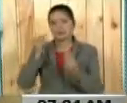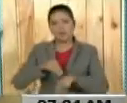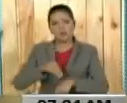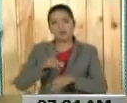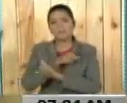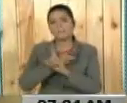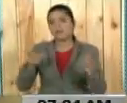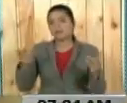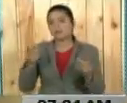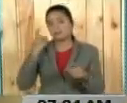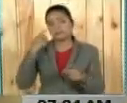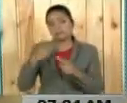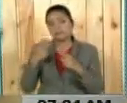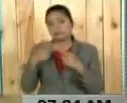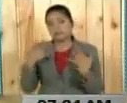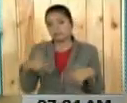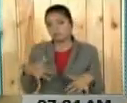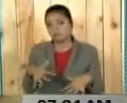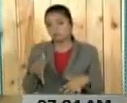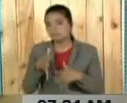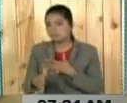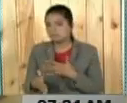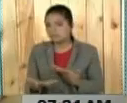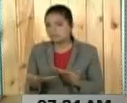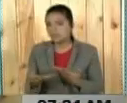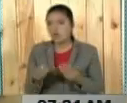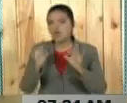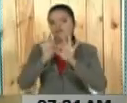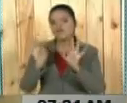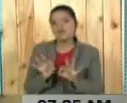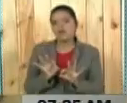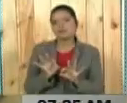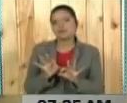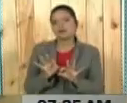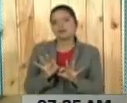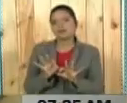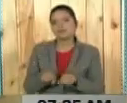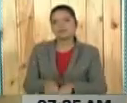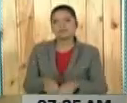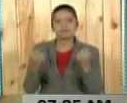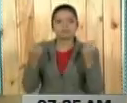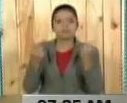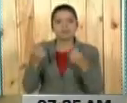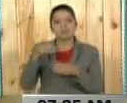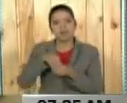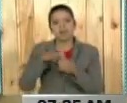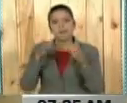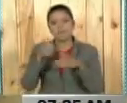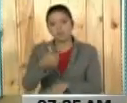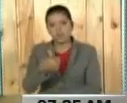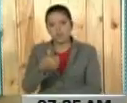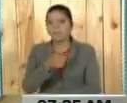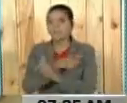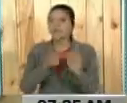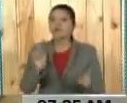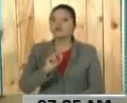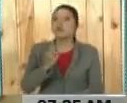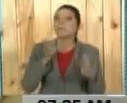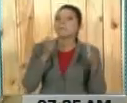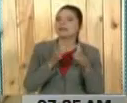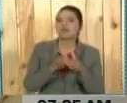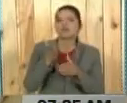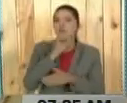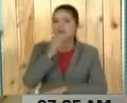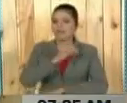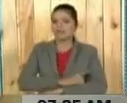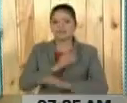bueno, estos amenazan surge como expresión de la fractura interna de la MUD. La MUD no es un partido, la MUD no tiene una